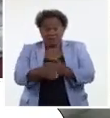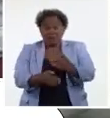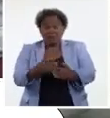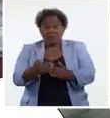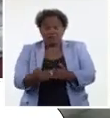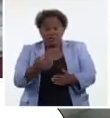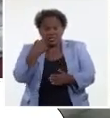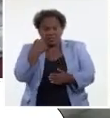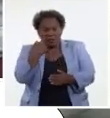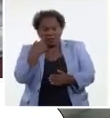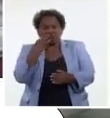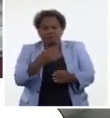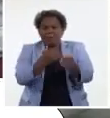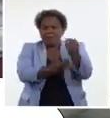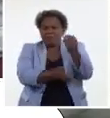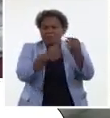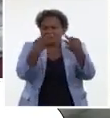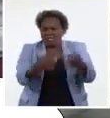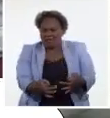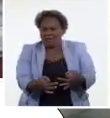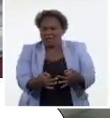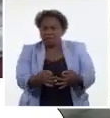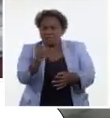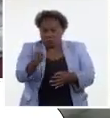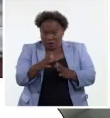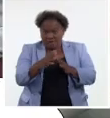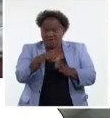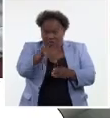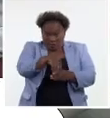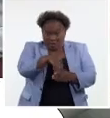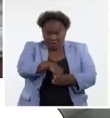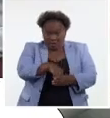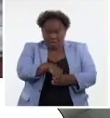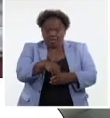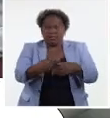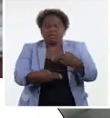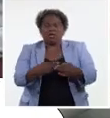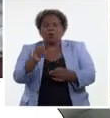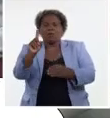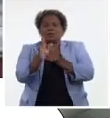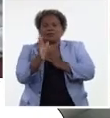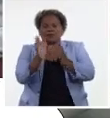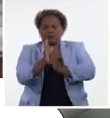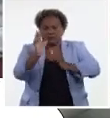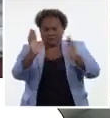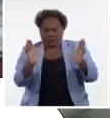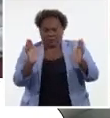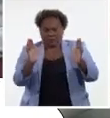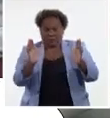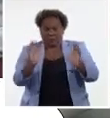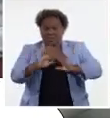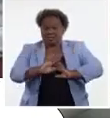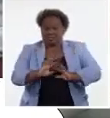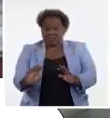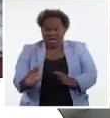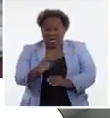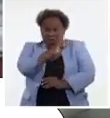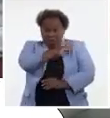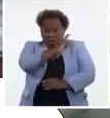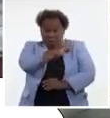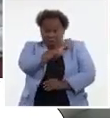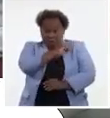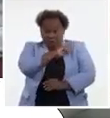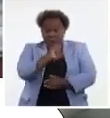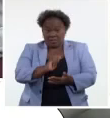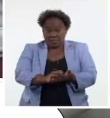verificación que se termina se desarrolla Durante un mes entonces las autoridades del